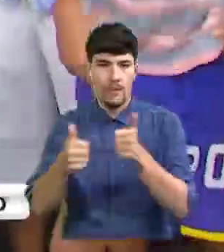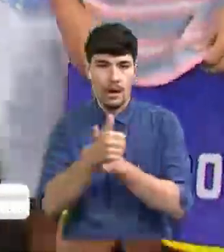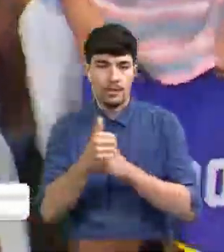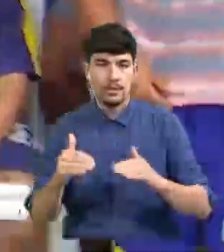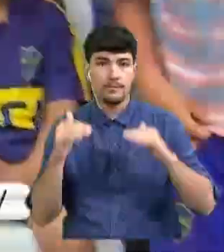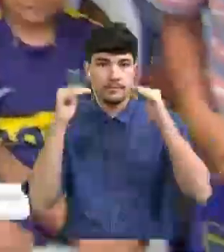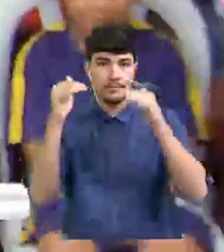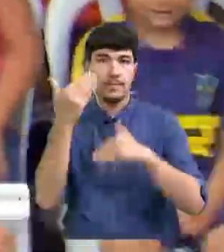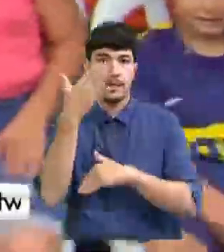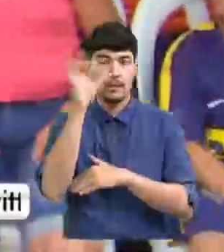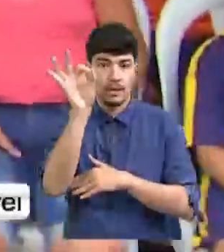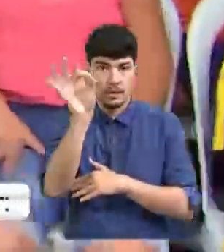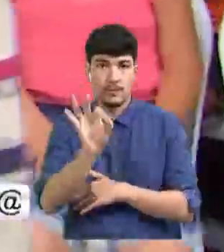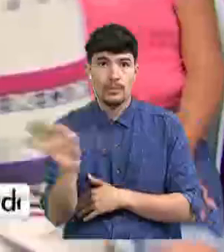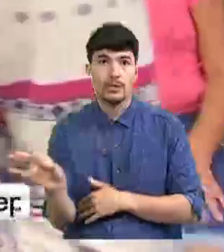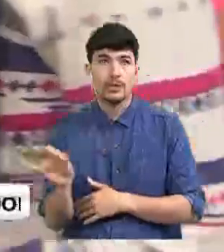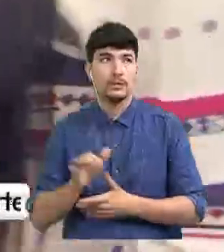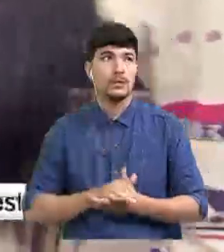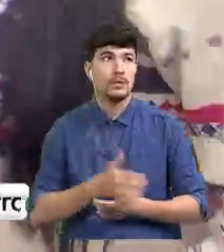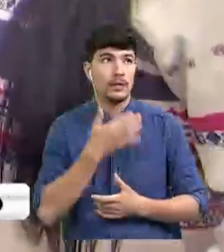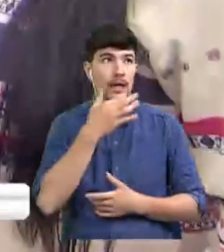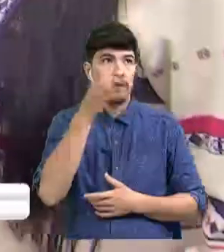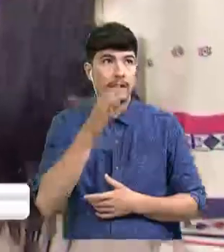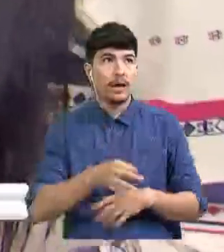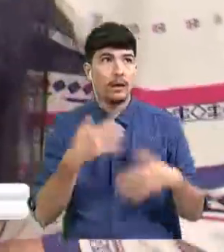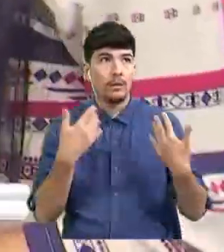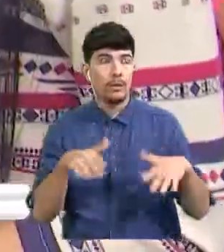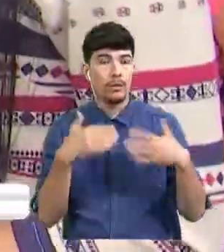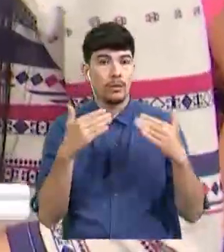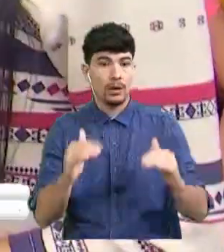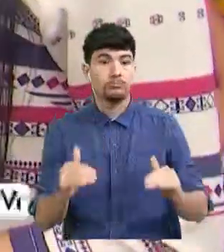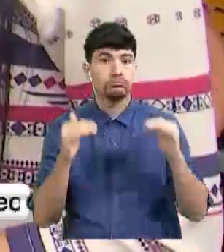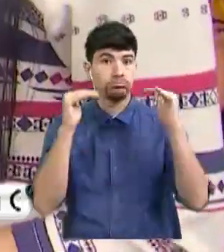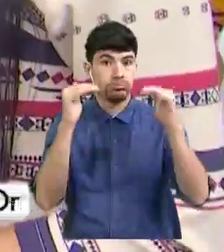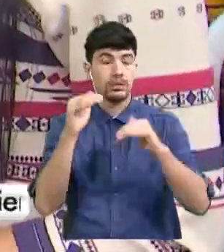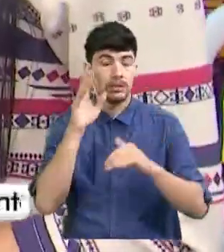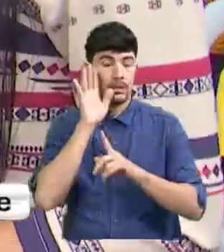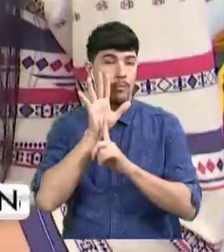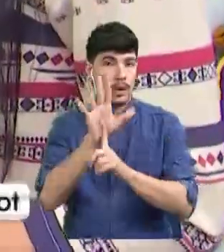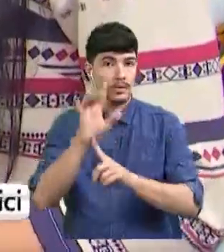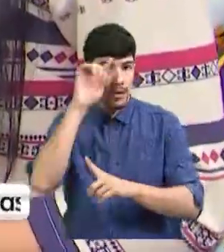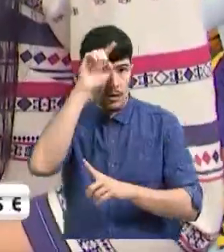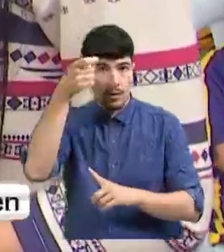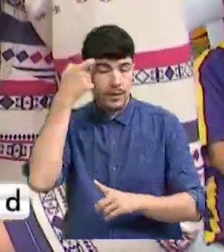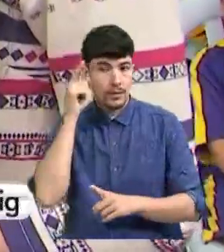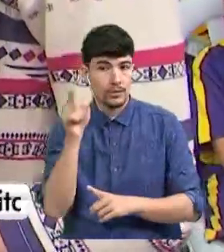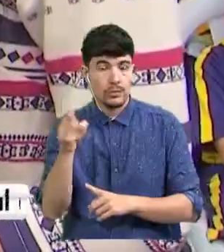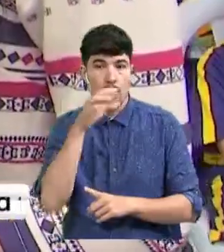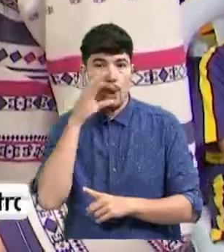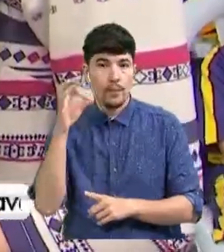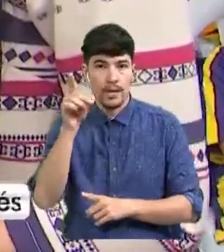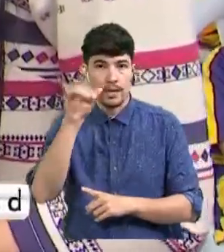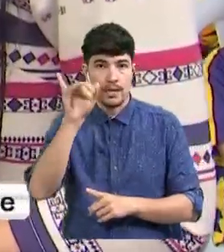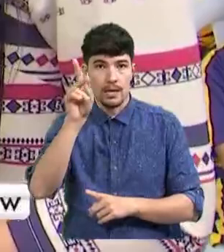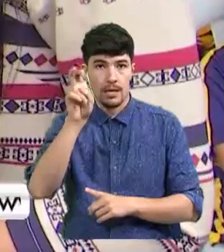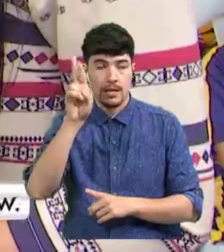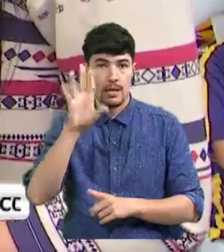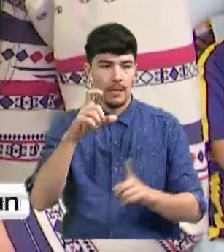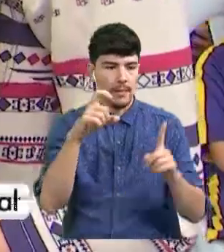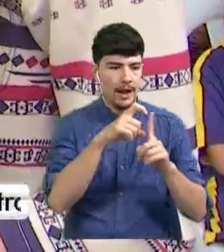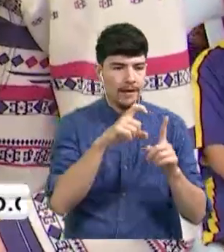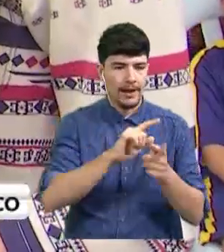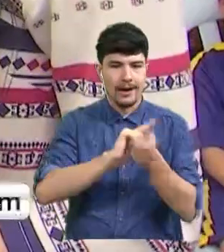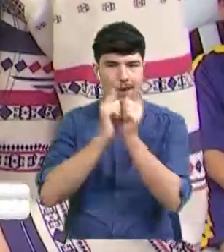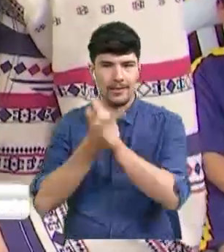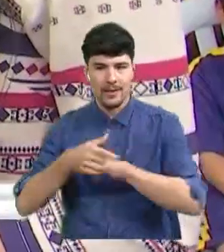superior al 50%. Realmente algo sobresaliente y se muestra que el gobierno del doctor Didier Alberto Tavera pasa de la palabra al hecho y le